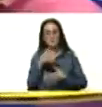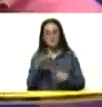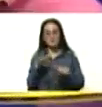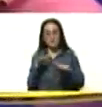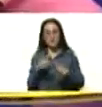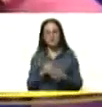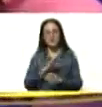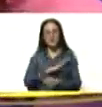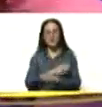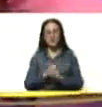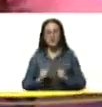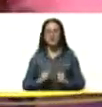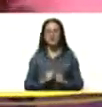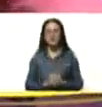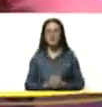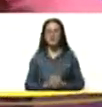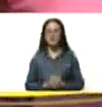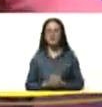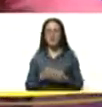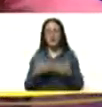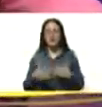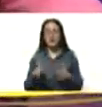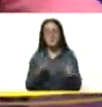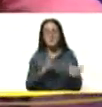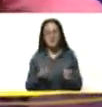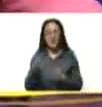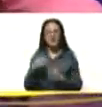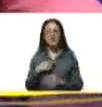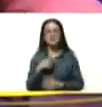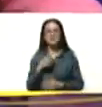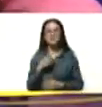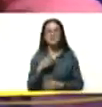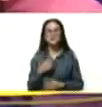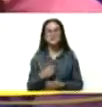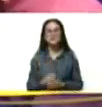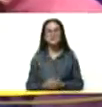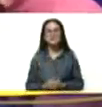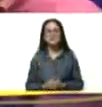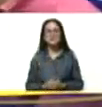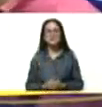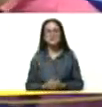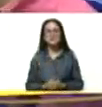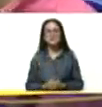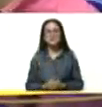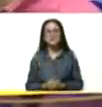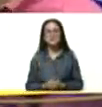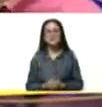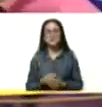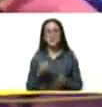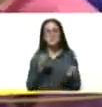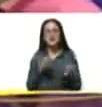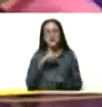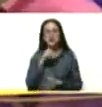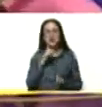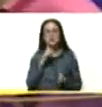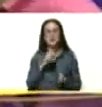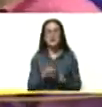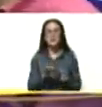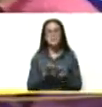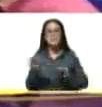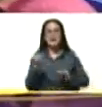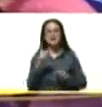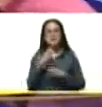a fortalecerlo. Ya voy a dar los detalles del plan. Medio metro, pues, metro y medio se llama el plan. Metro y medio